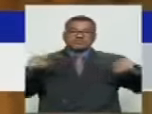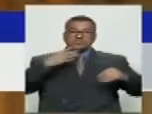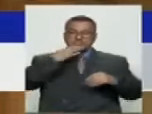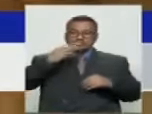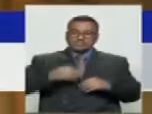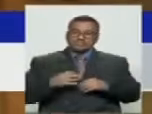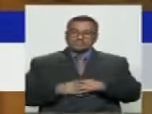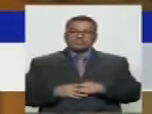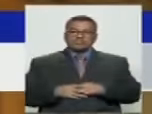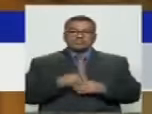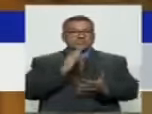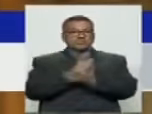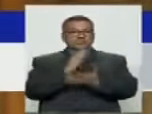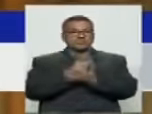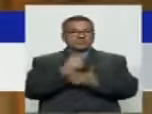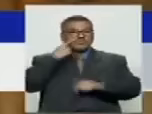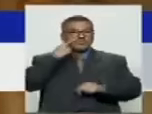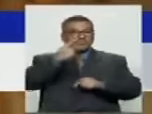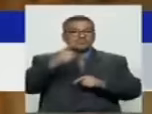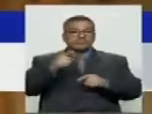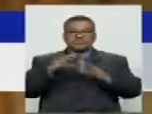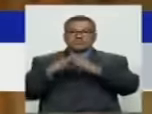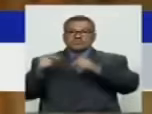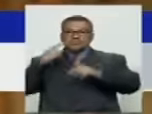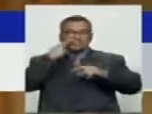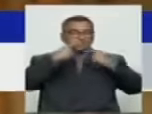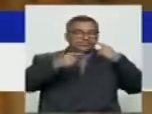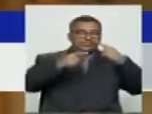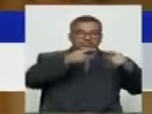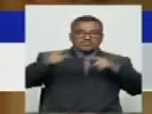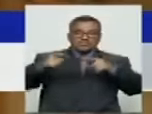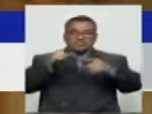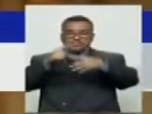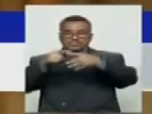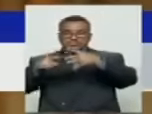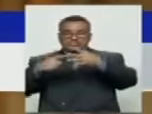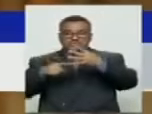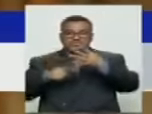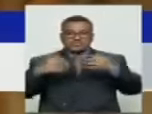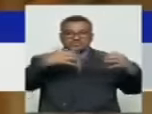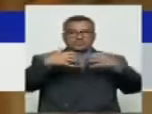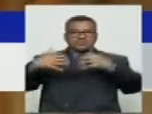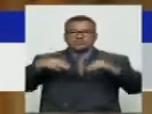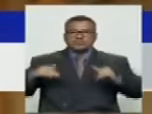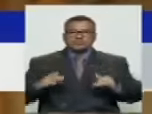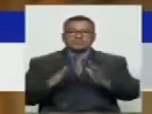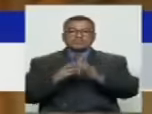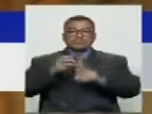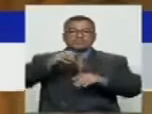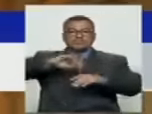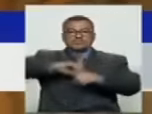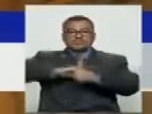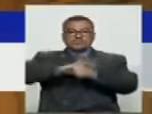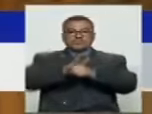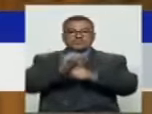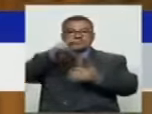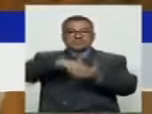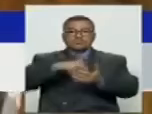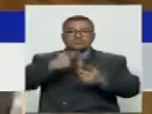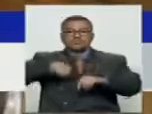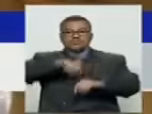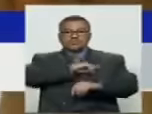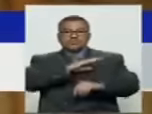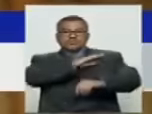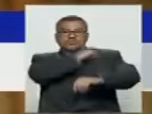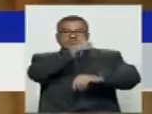convicción que siempre estaba pendiente de los detalles, de cada cosa. En esa batalla frente al COVID-19 era nuestro jefe de